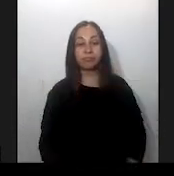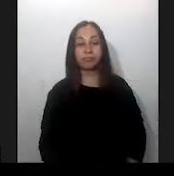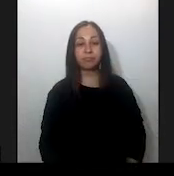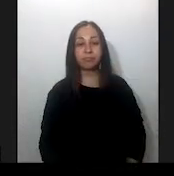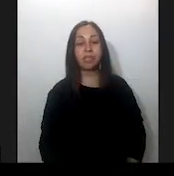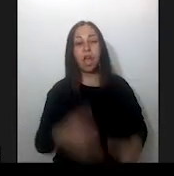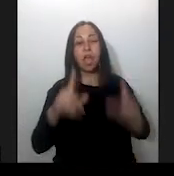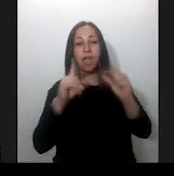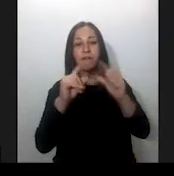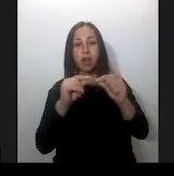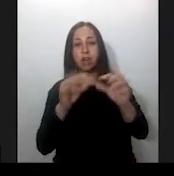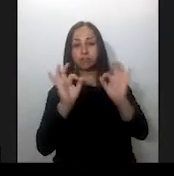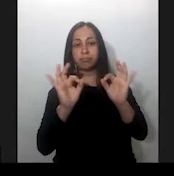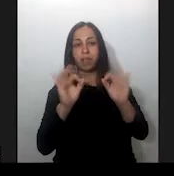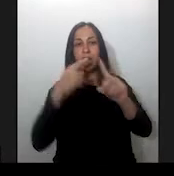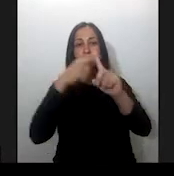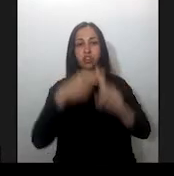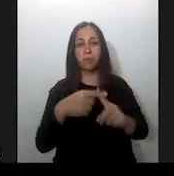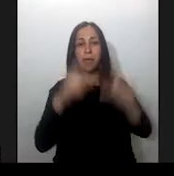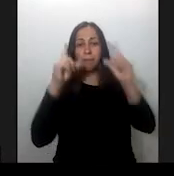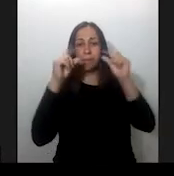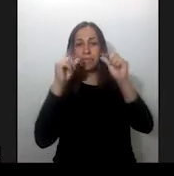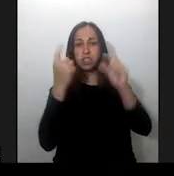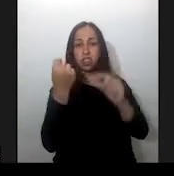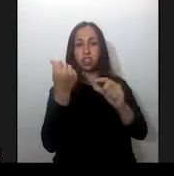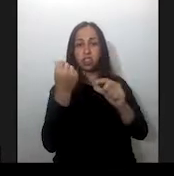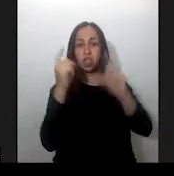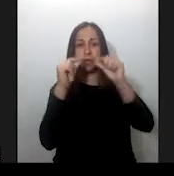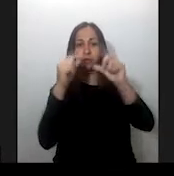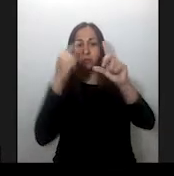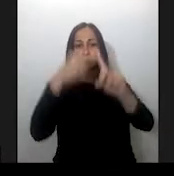Y obtenemos el valor correspondiente a la suma de precio.